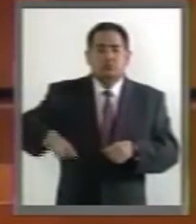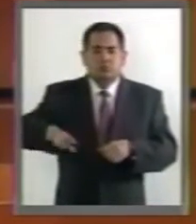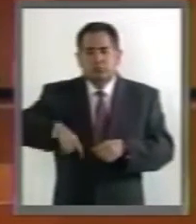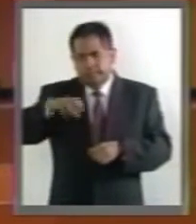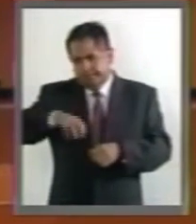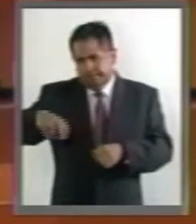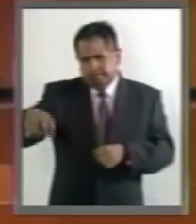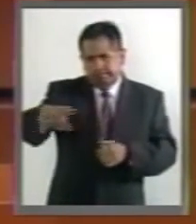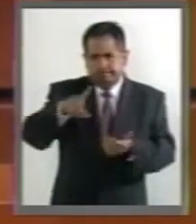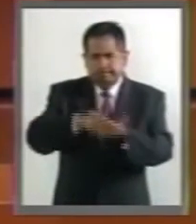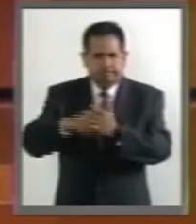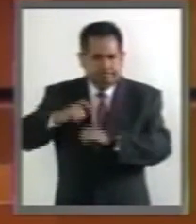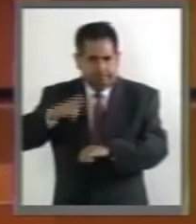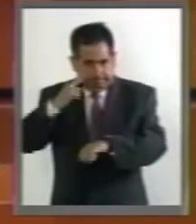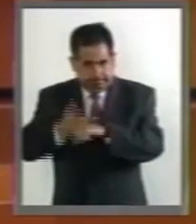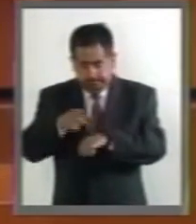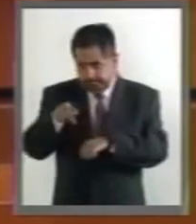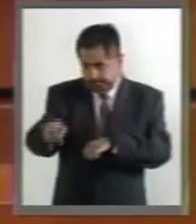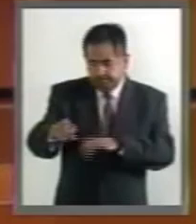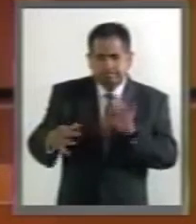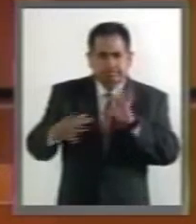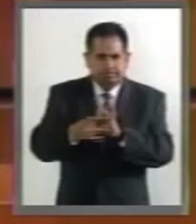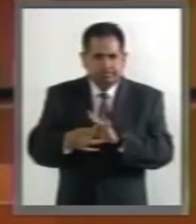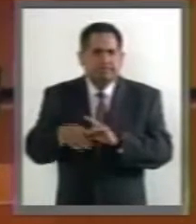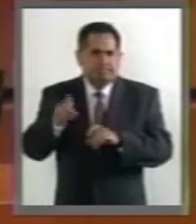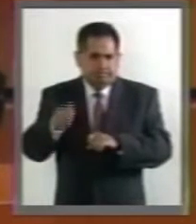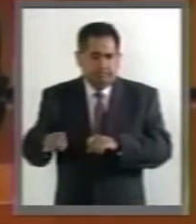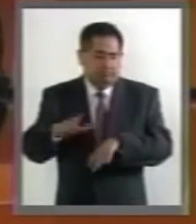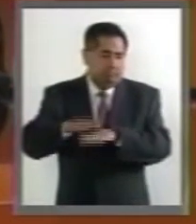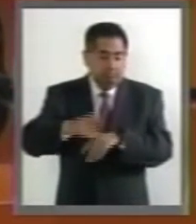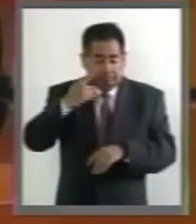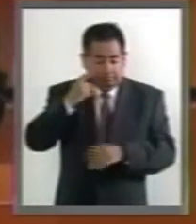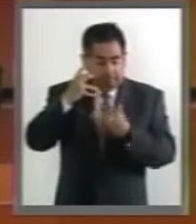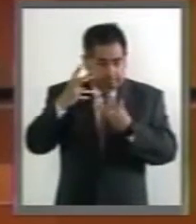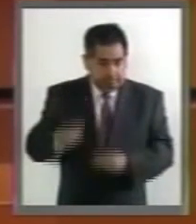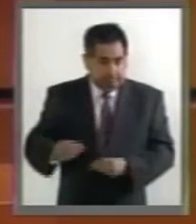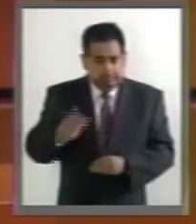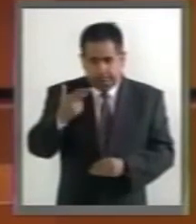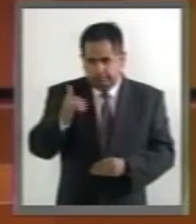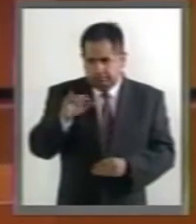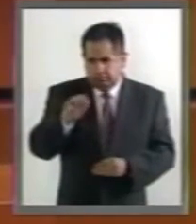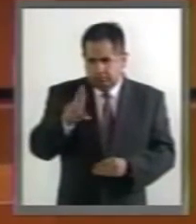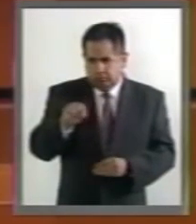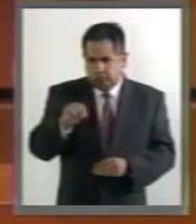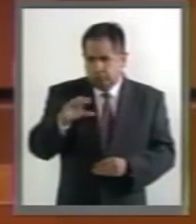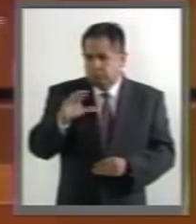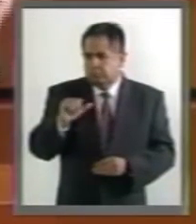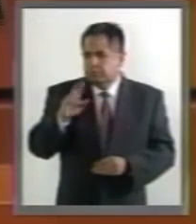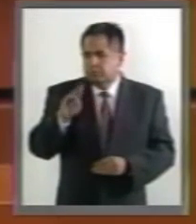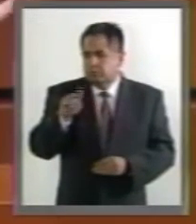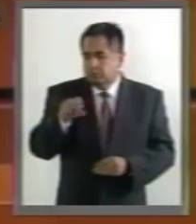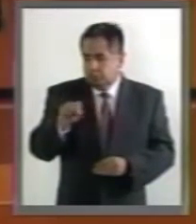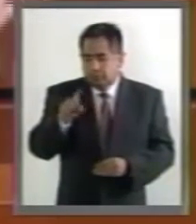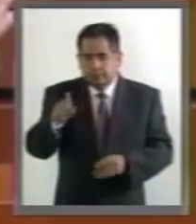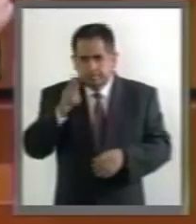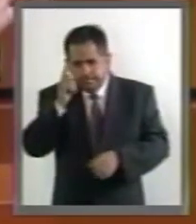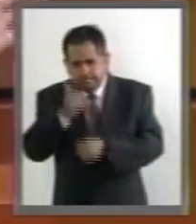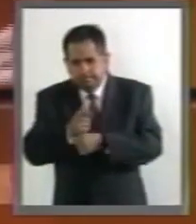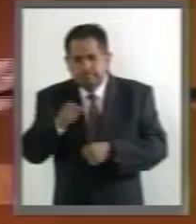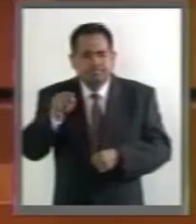de las entidades federativas con mayor actividad en la industria de hidrocarburos, con el objeto de